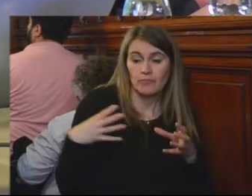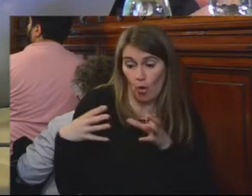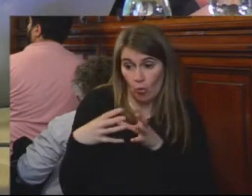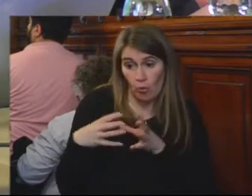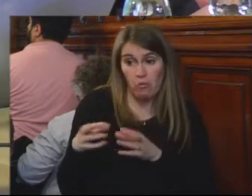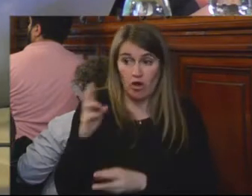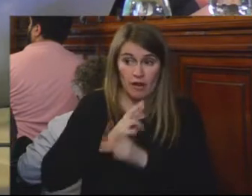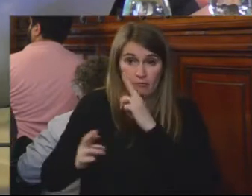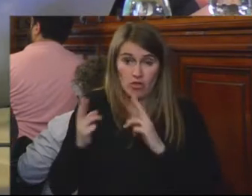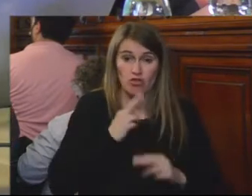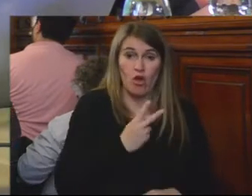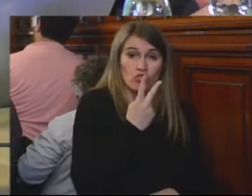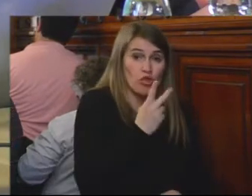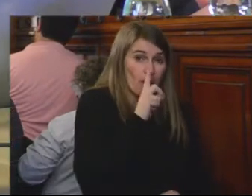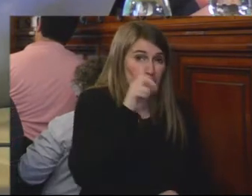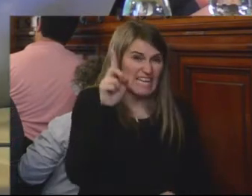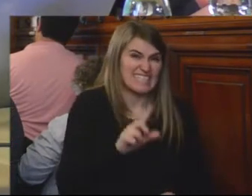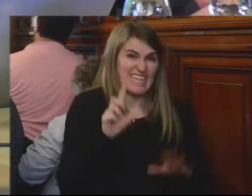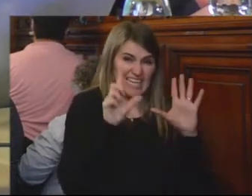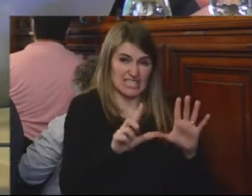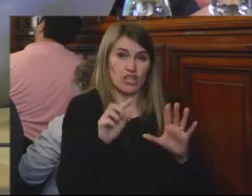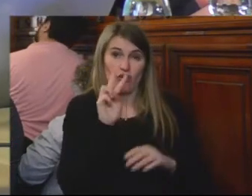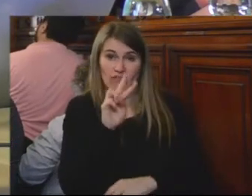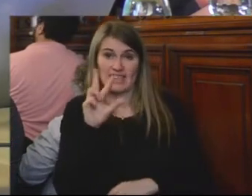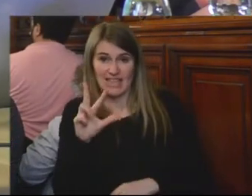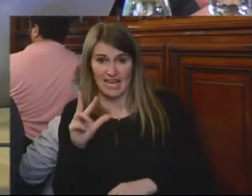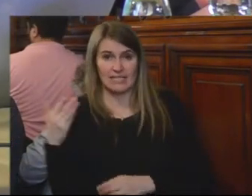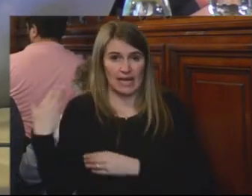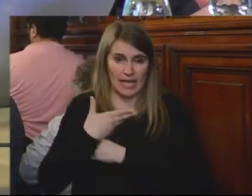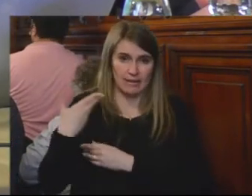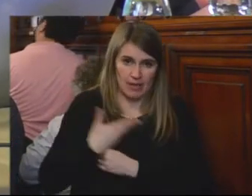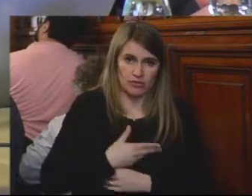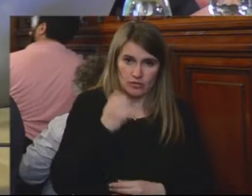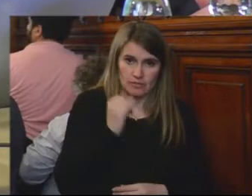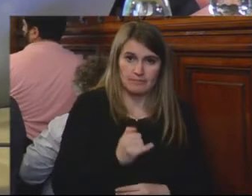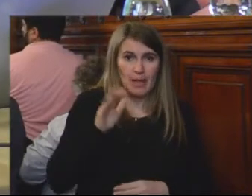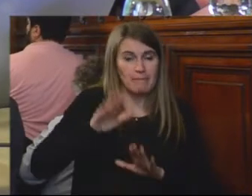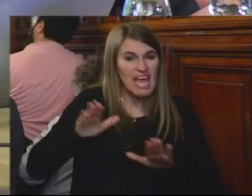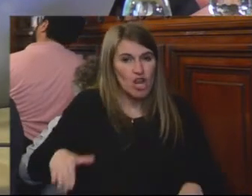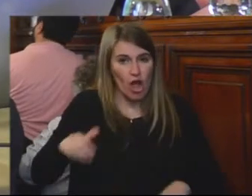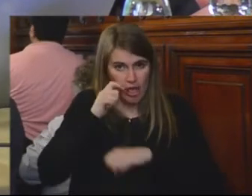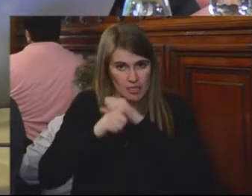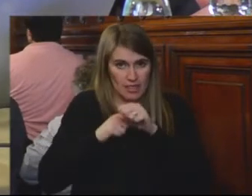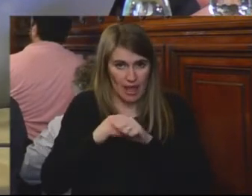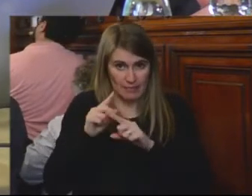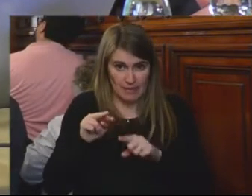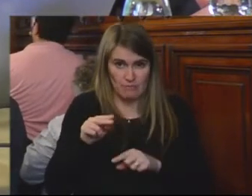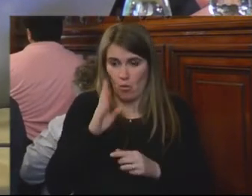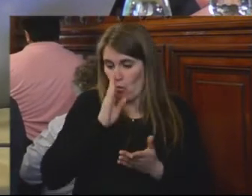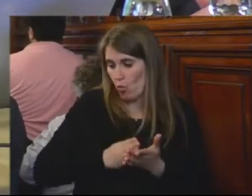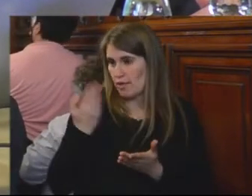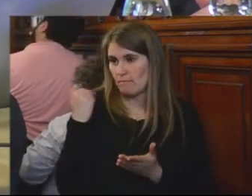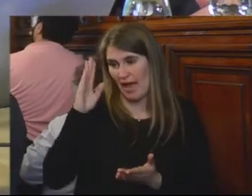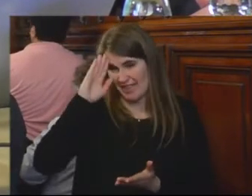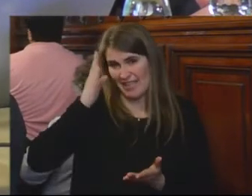total de dos mil 723 requerimientos relativos a su extracción de miradas de menores durante la última dictadura militar sale